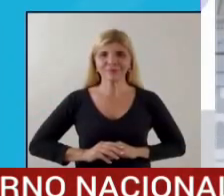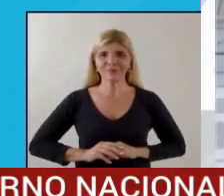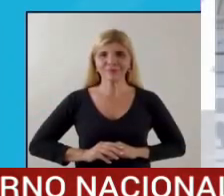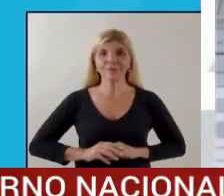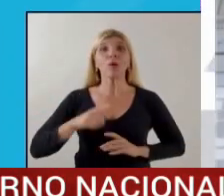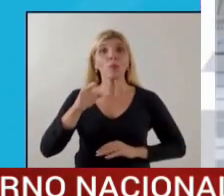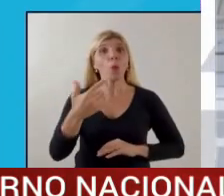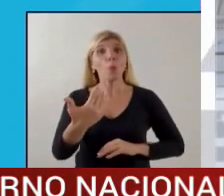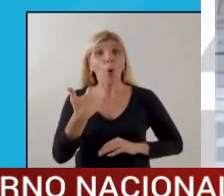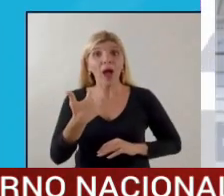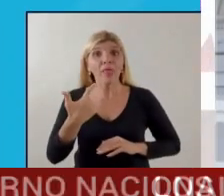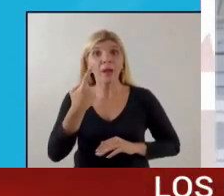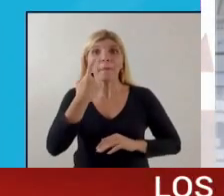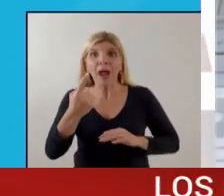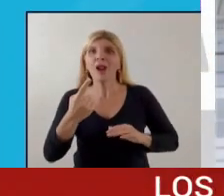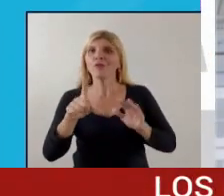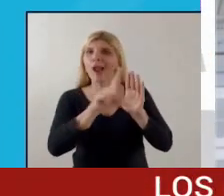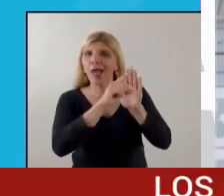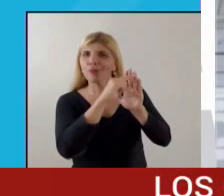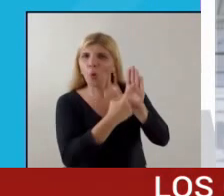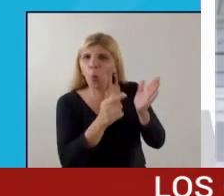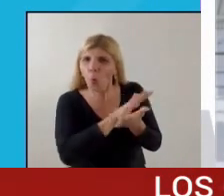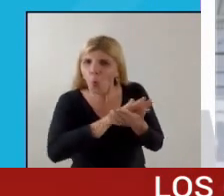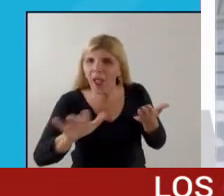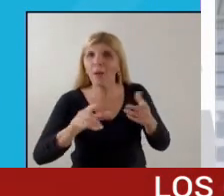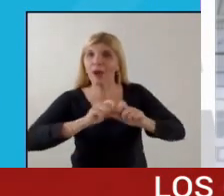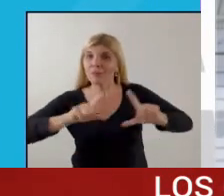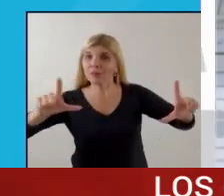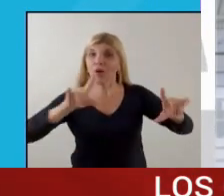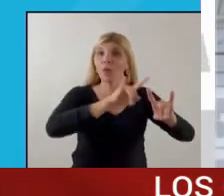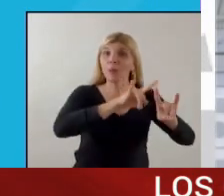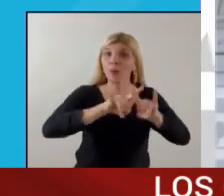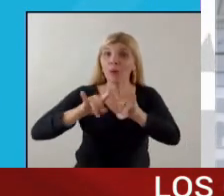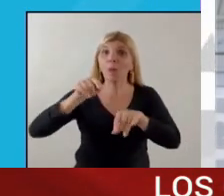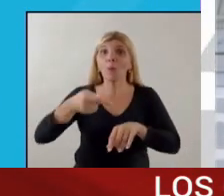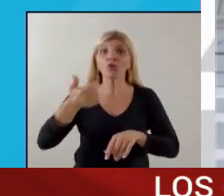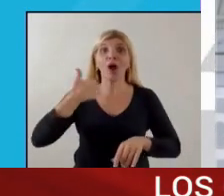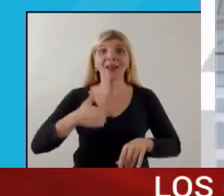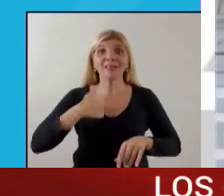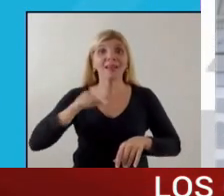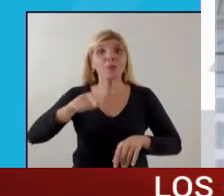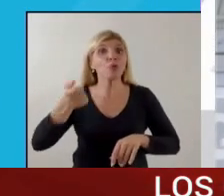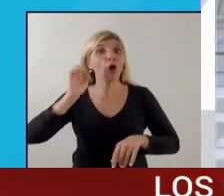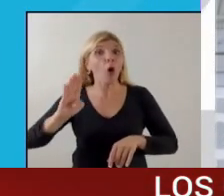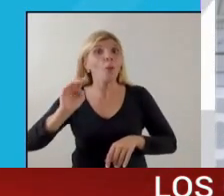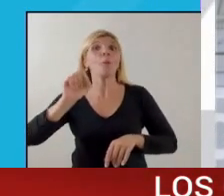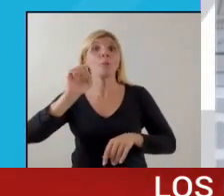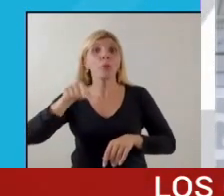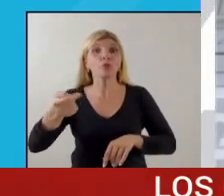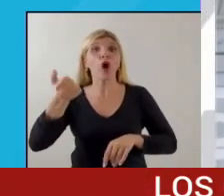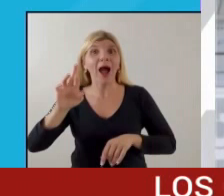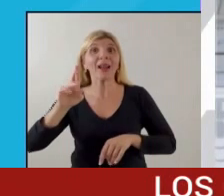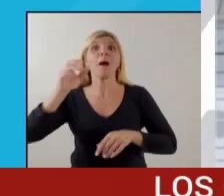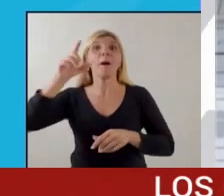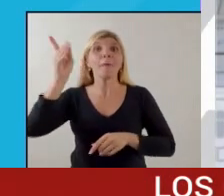necesita acompañante. Entonces, cada certificado, de acuerdo a una evaluación que se hace muy rigurosa, una junta evaluadora que es